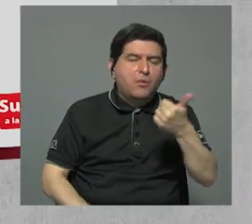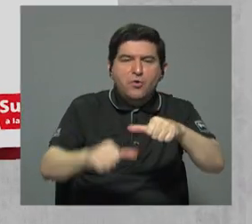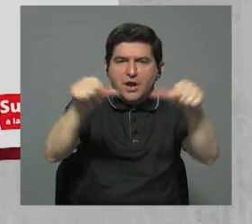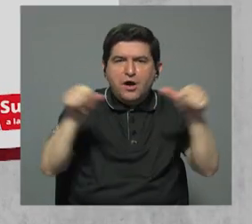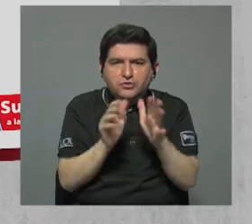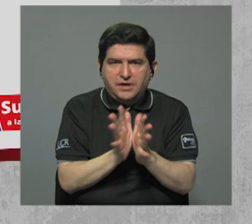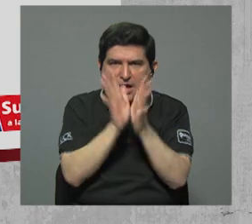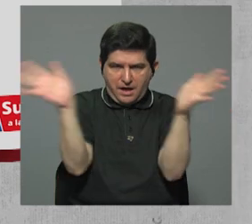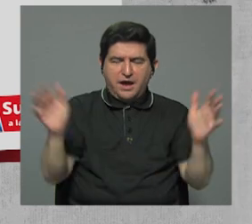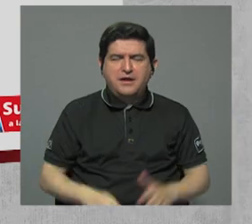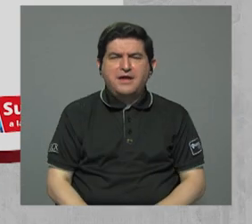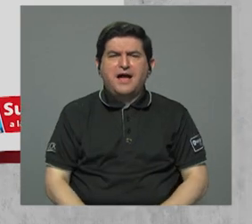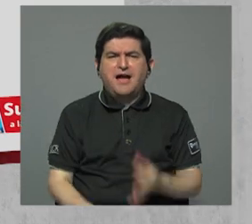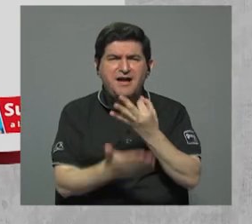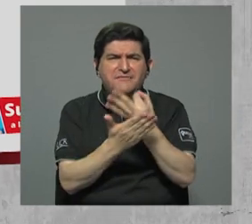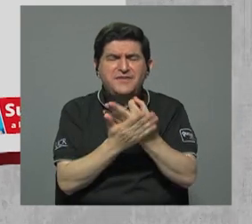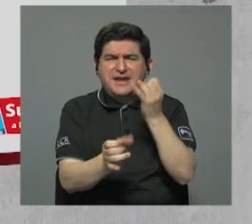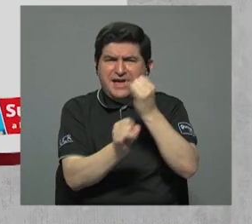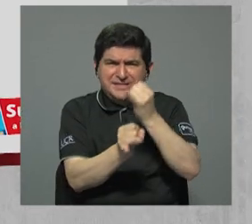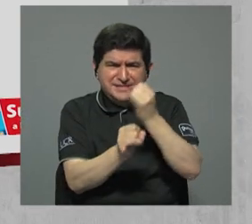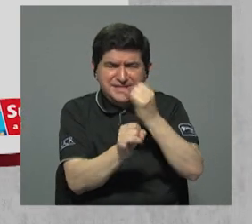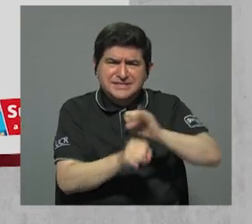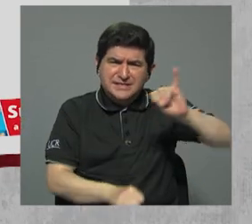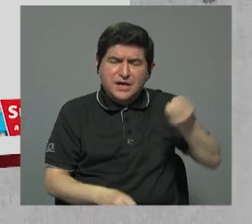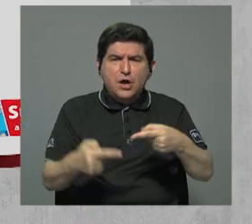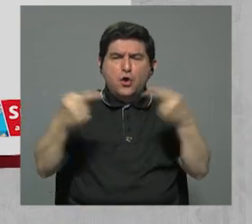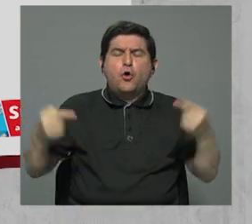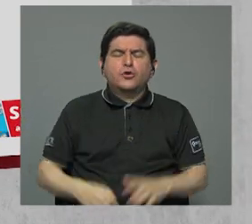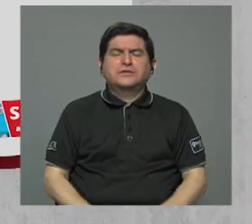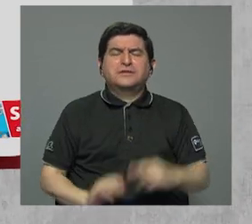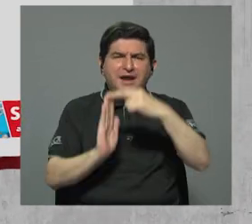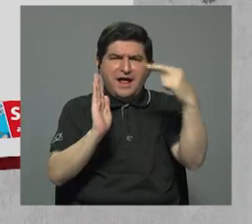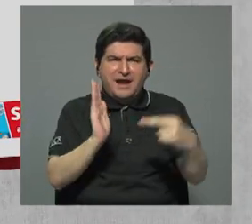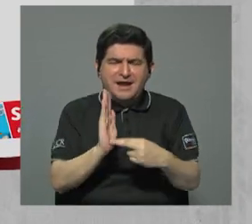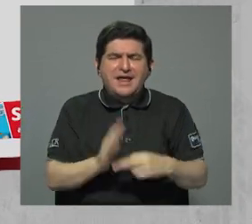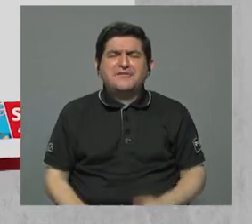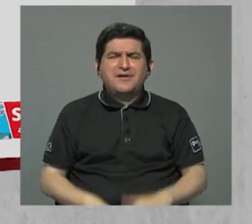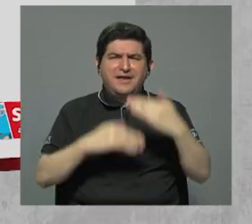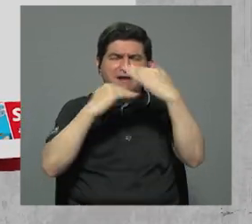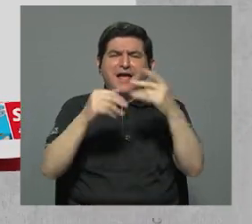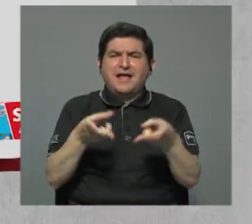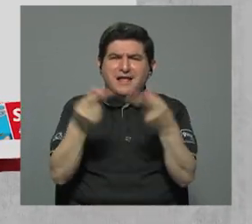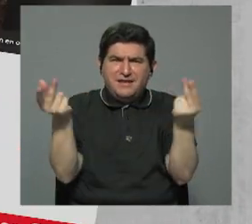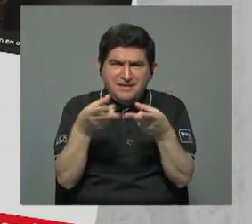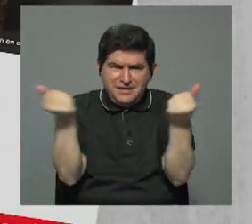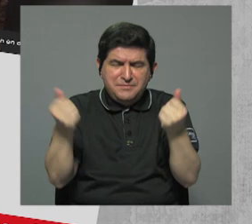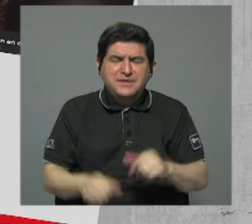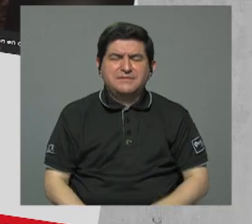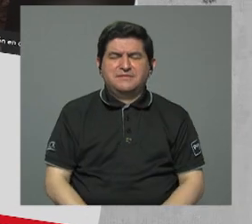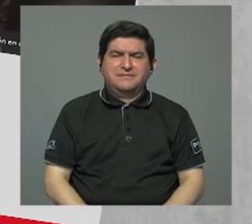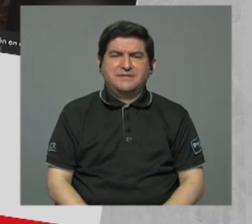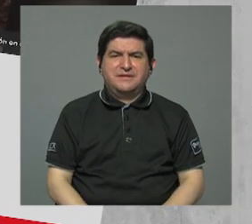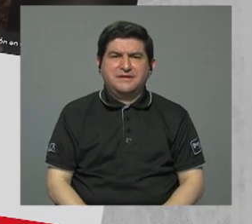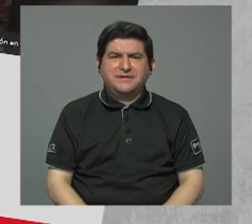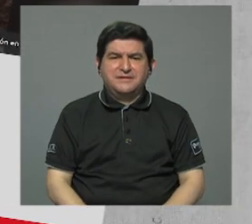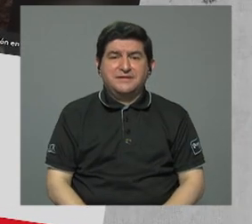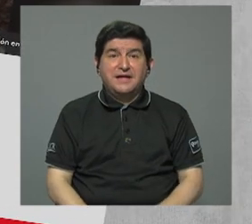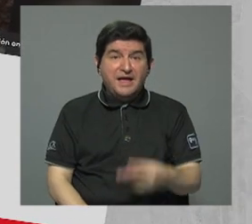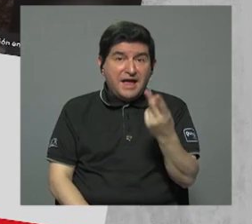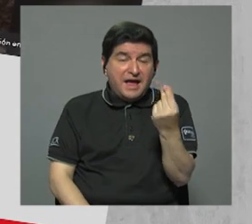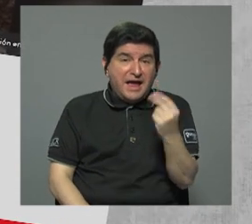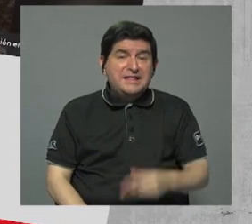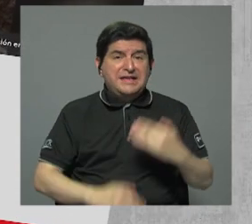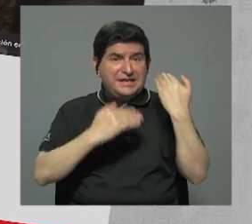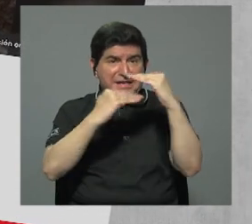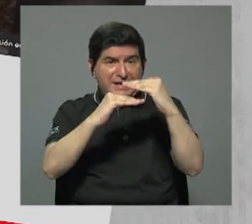sector público, las finanzas de Habdeba operan contra la regla fiscal y los recortes presupuestarios. Los amarres del dinero de